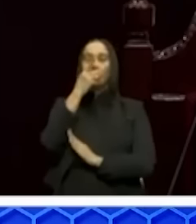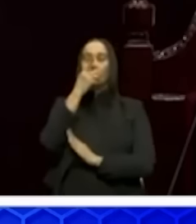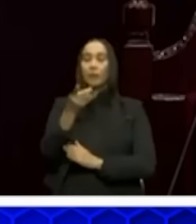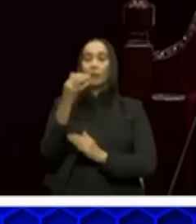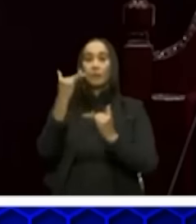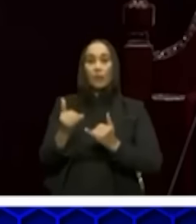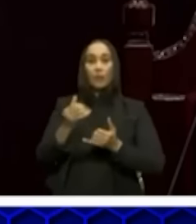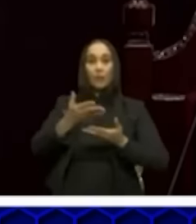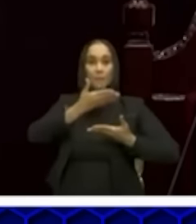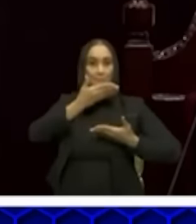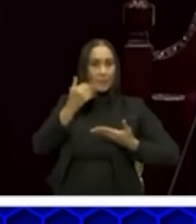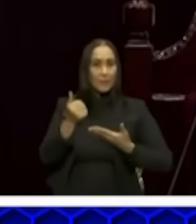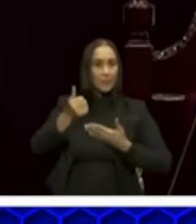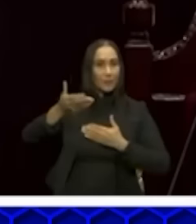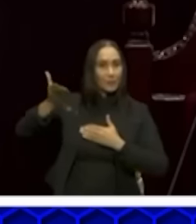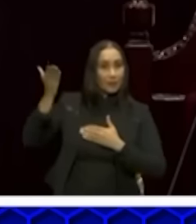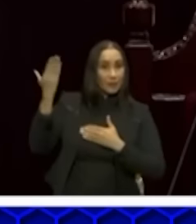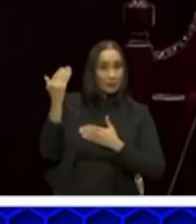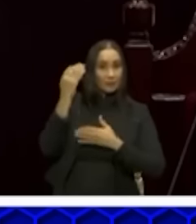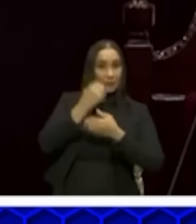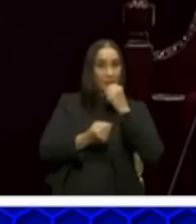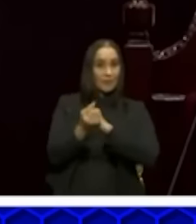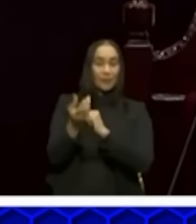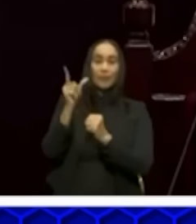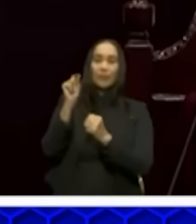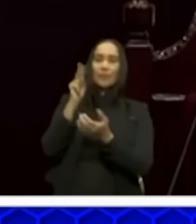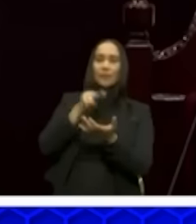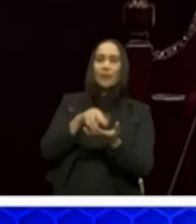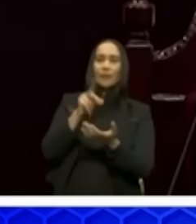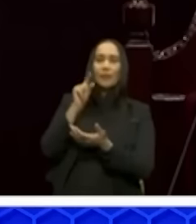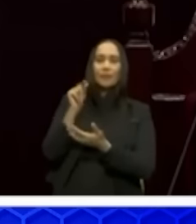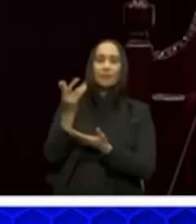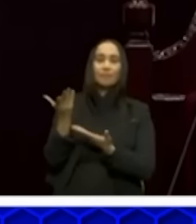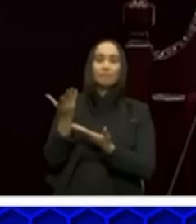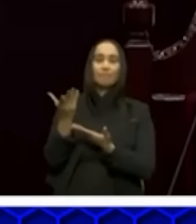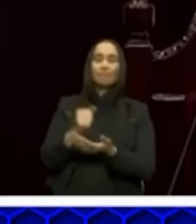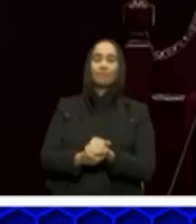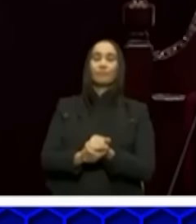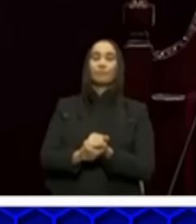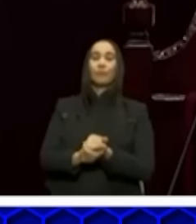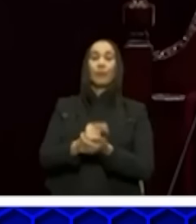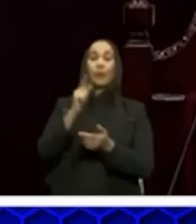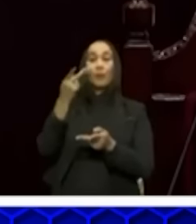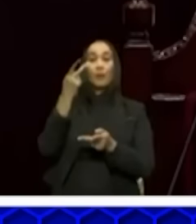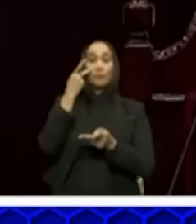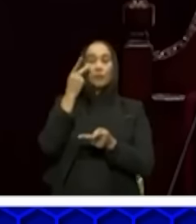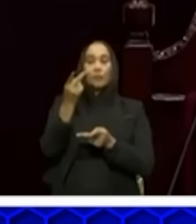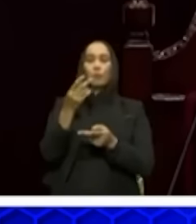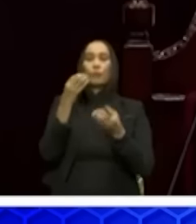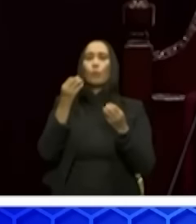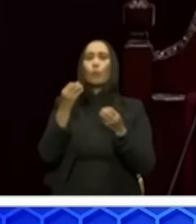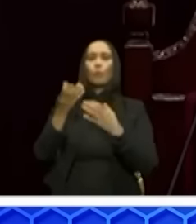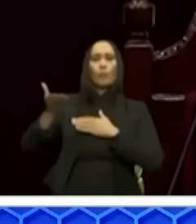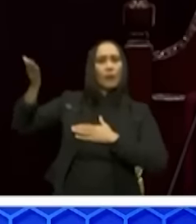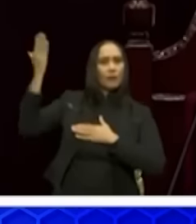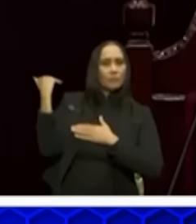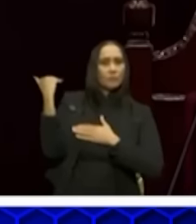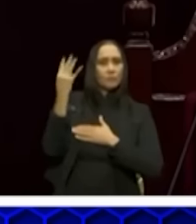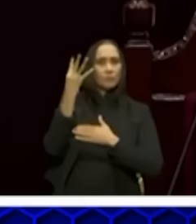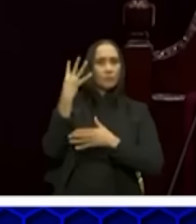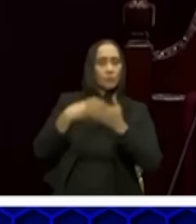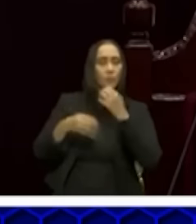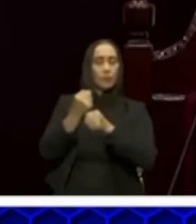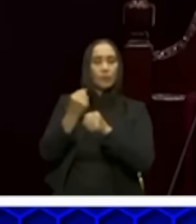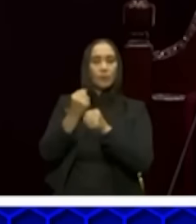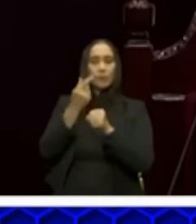barona pedernales la carretera el cercado hondo Valle y